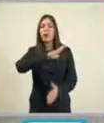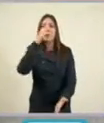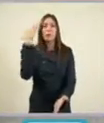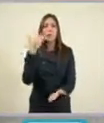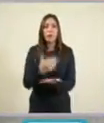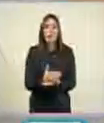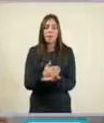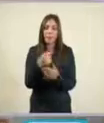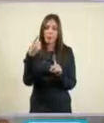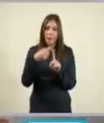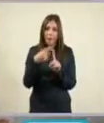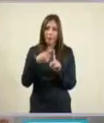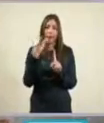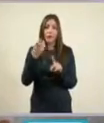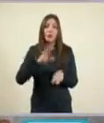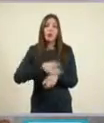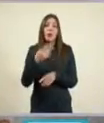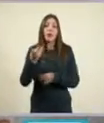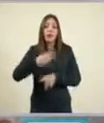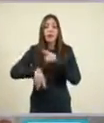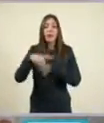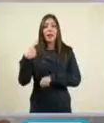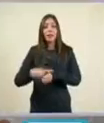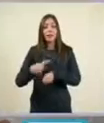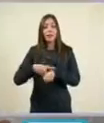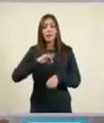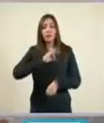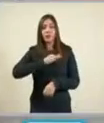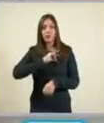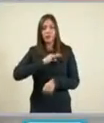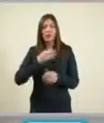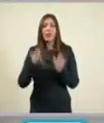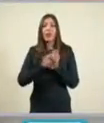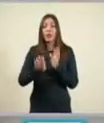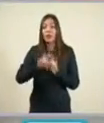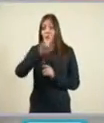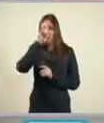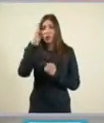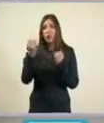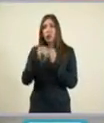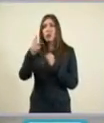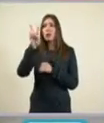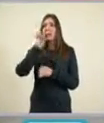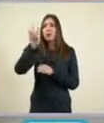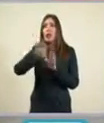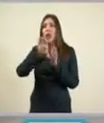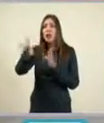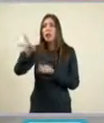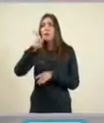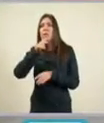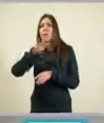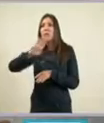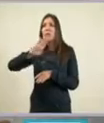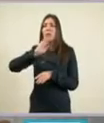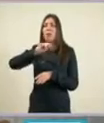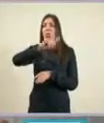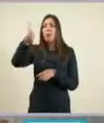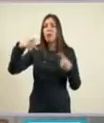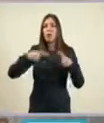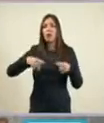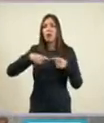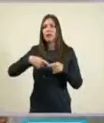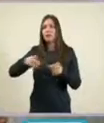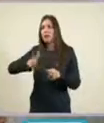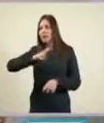Sí, porque es una enfermedad infecciosa. Sí. O sea, a nivel individual, tú te contagias con el ejemplo. Totalmente. Con el ejemplo, si la gente a tu alrededor,